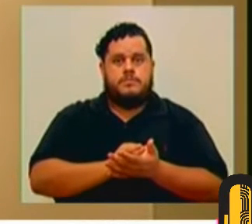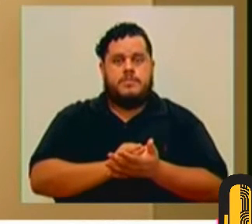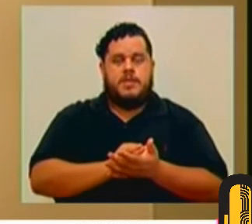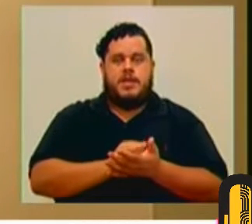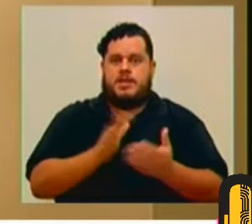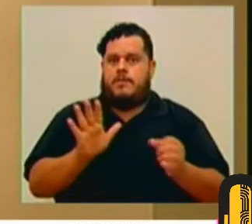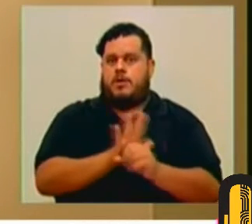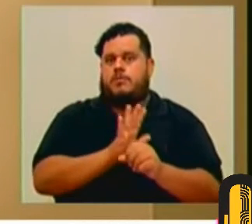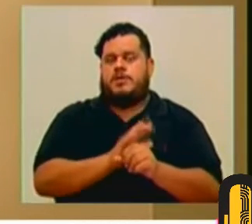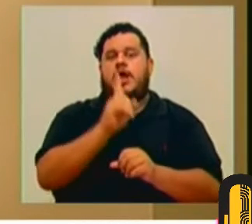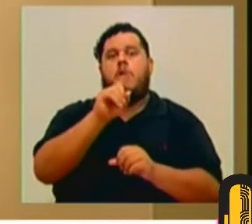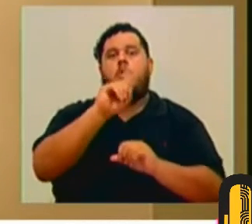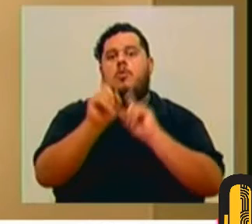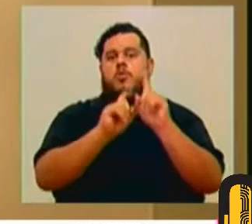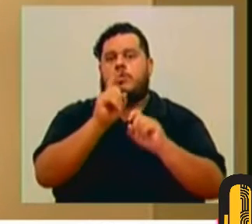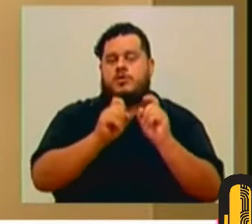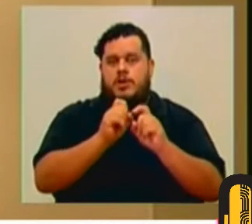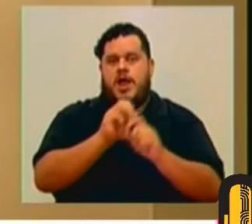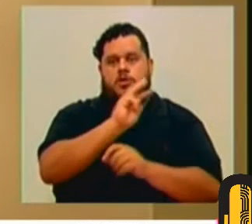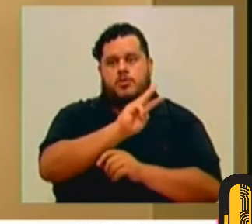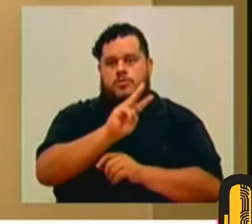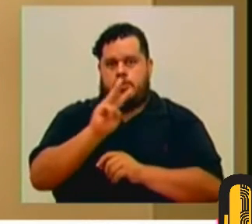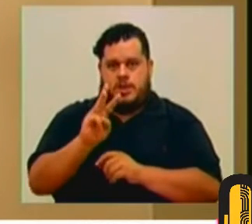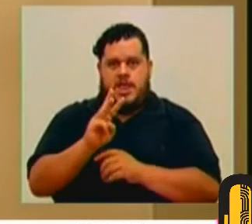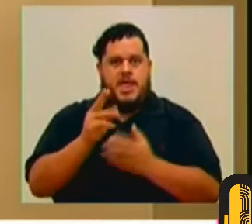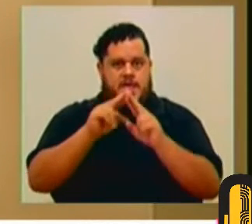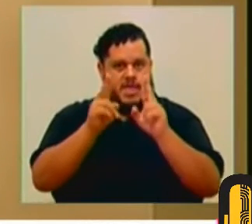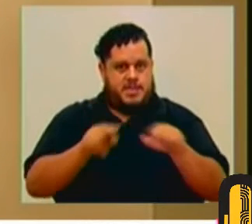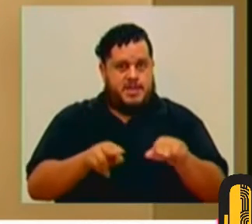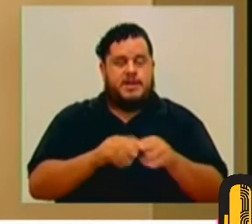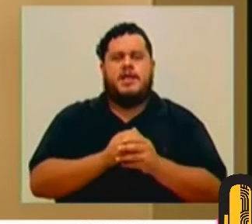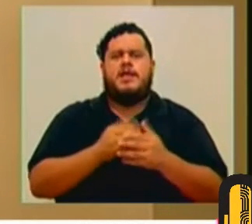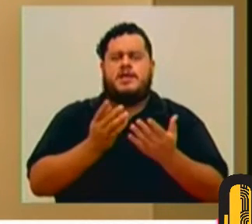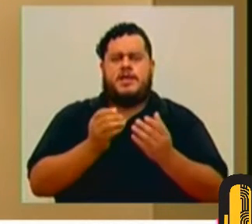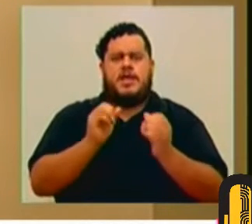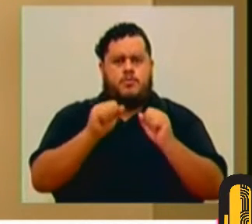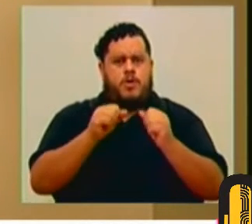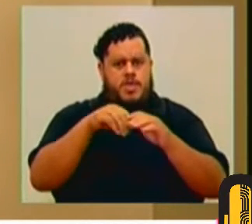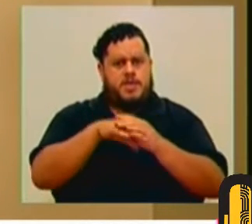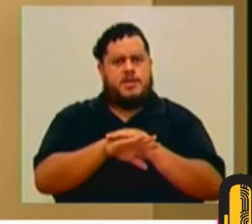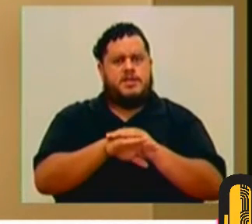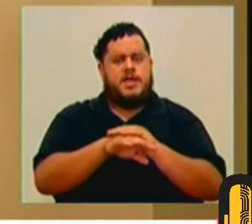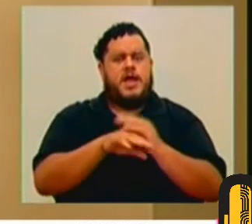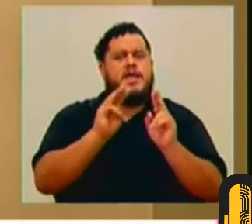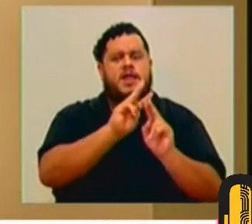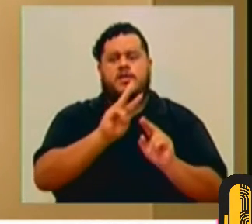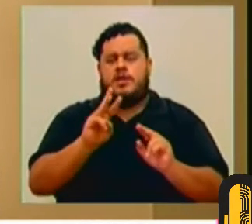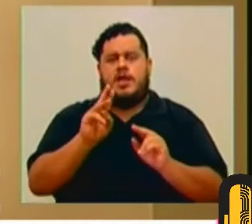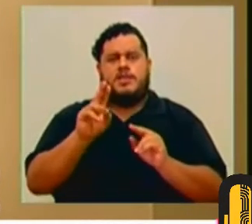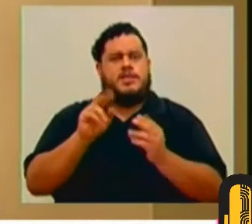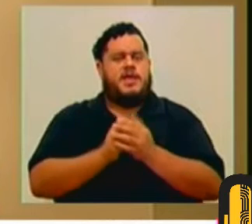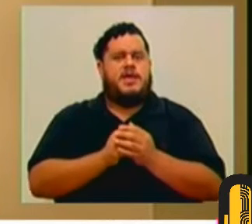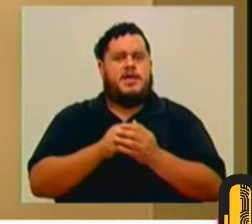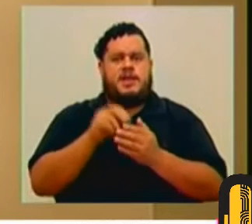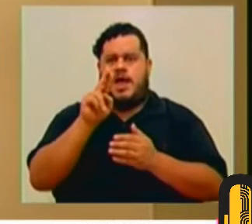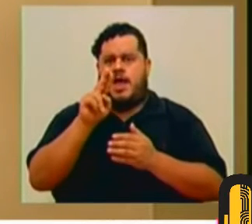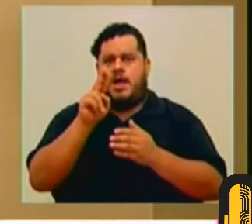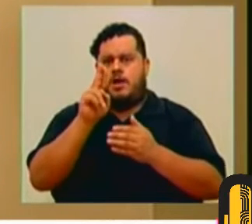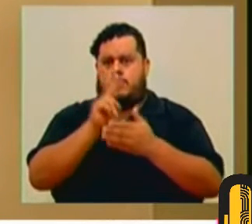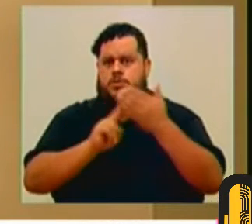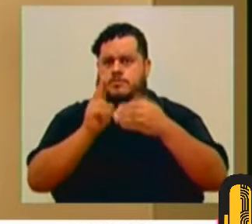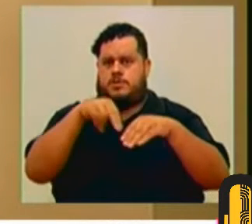llenar un cuestionario en línea que estará disponible en los sitios web de la Universidad Nacional, de la Caja Costarricense del Seguro